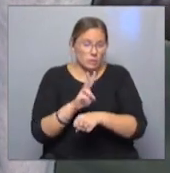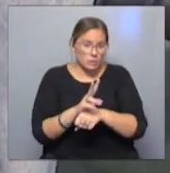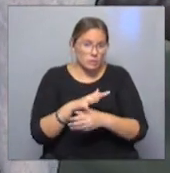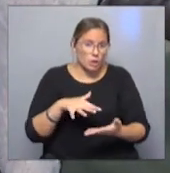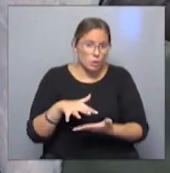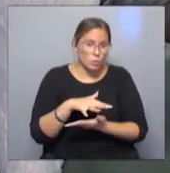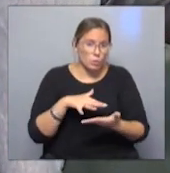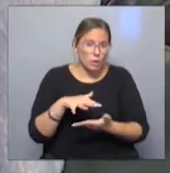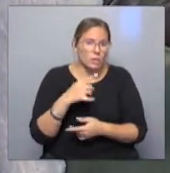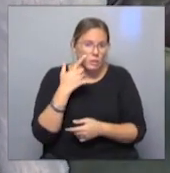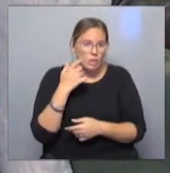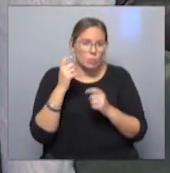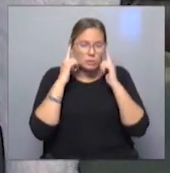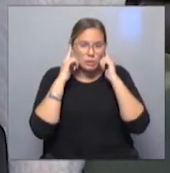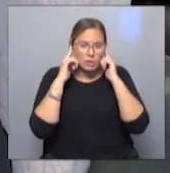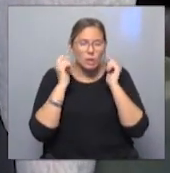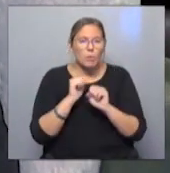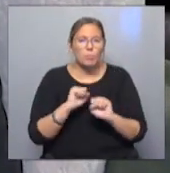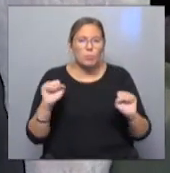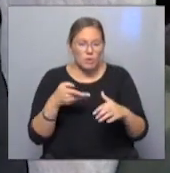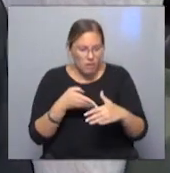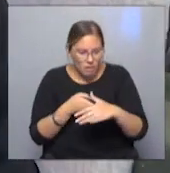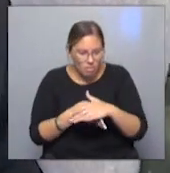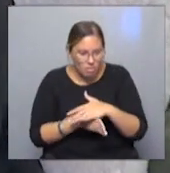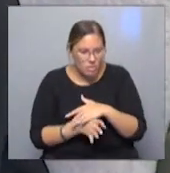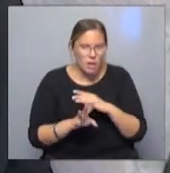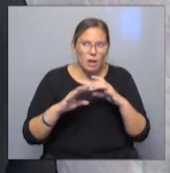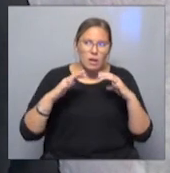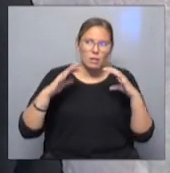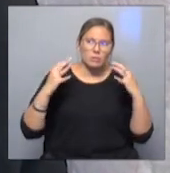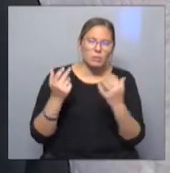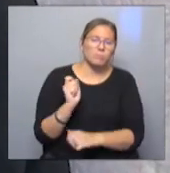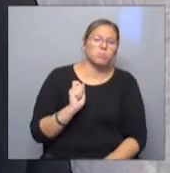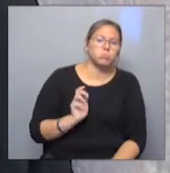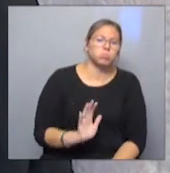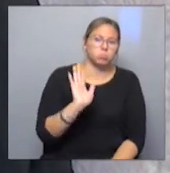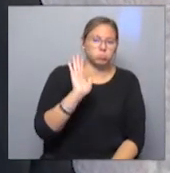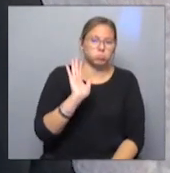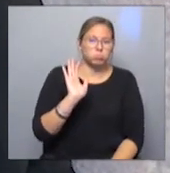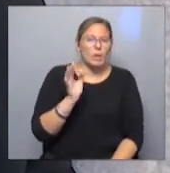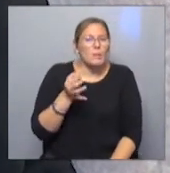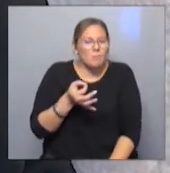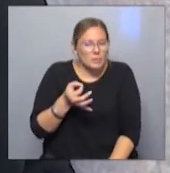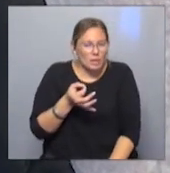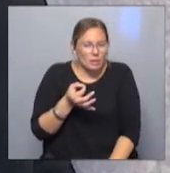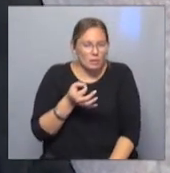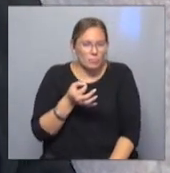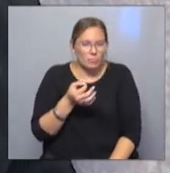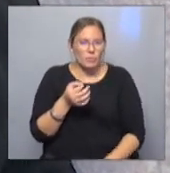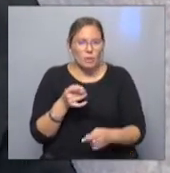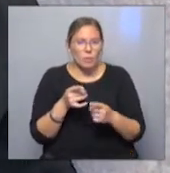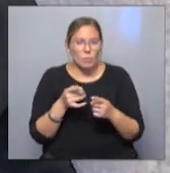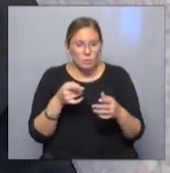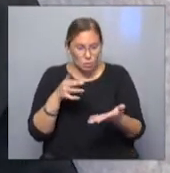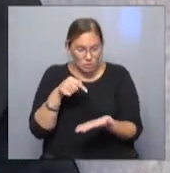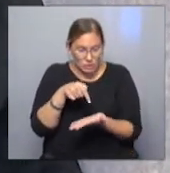lugar se habrán dado cuenta, si pudieron entrar allí, de una característica muy particular. Cuando ustedes